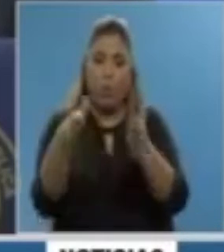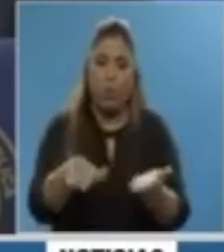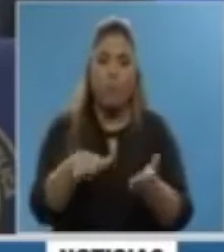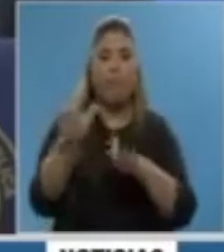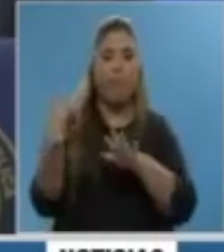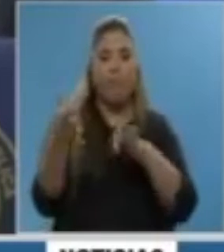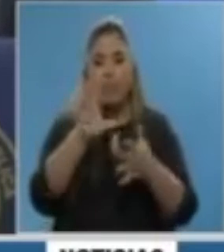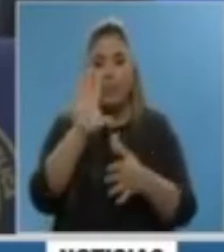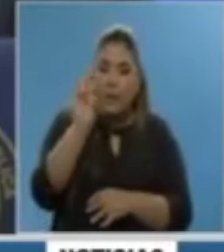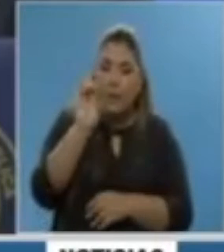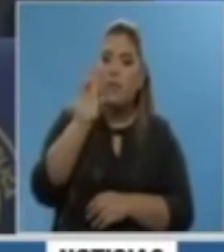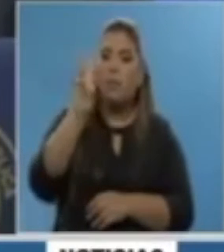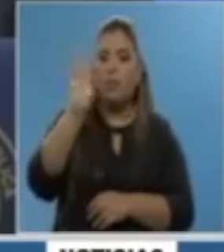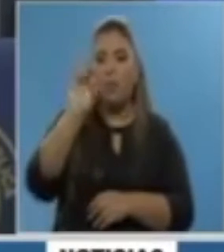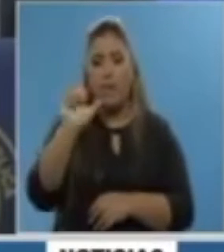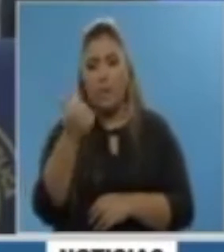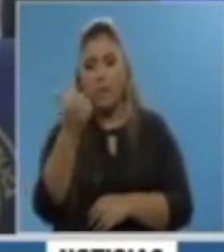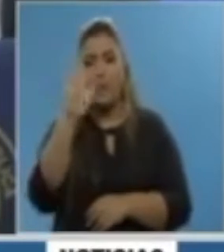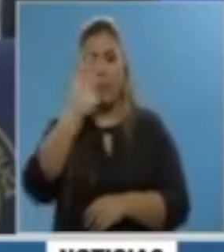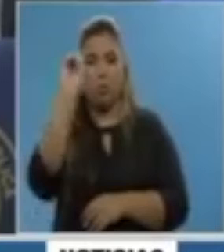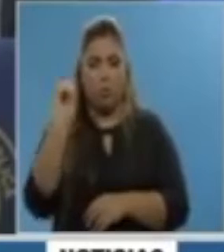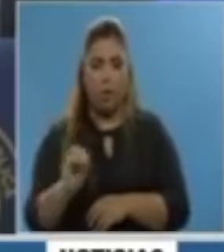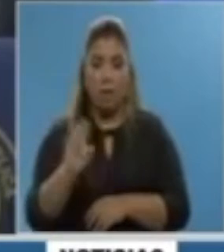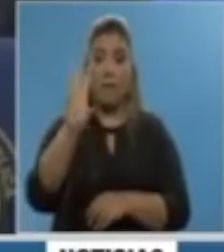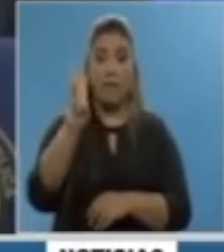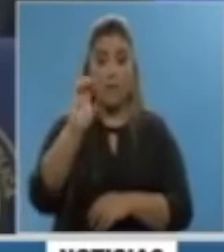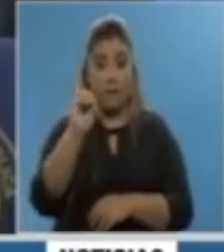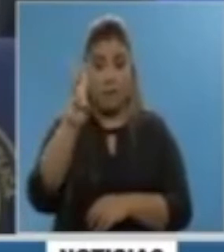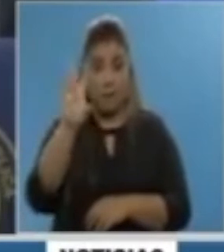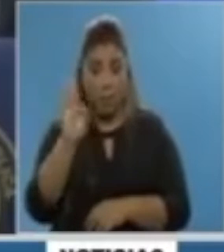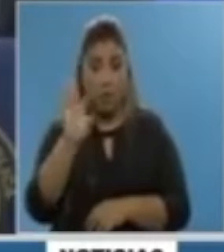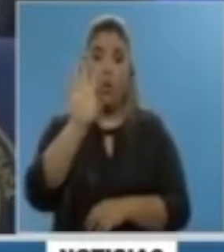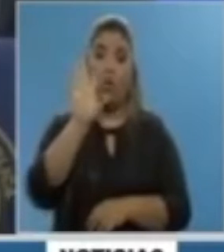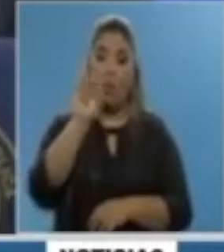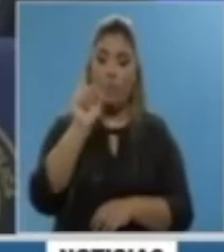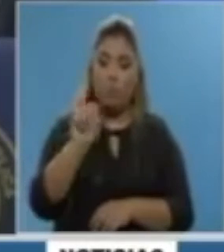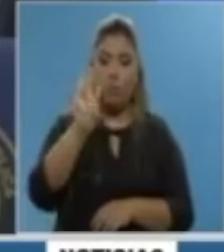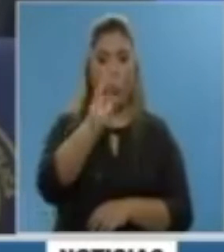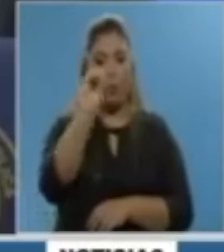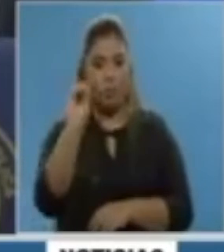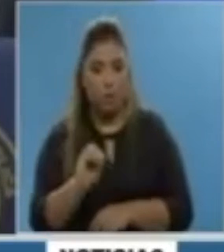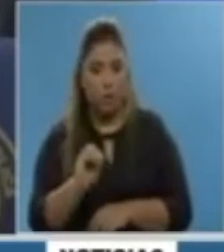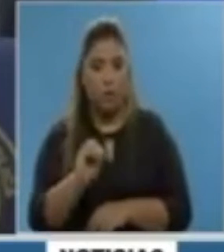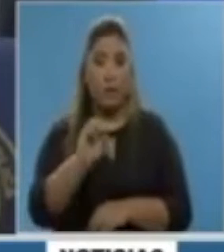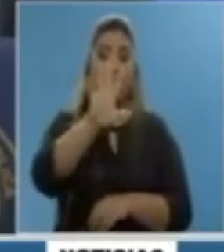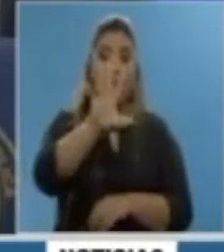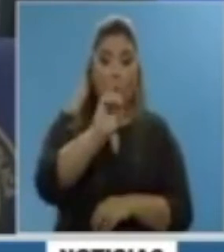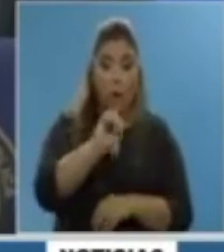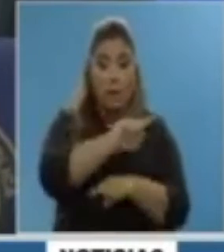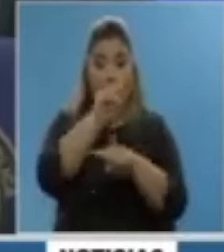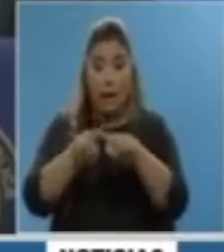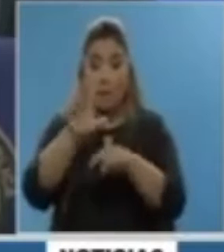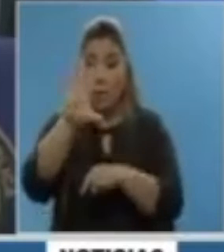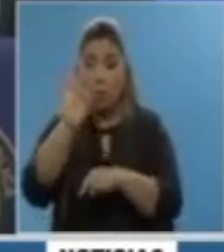es 15.4%, entre 60 y 69 es 9.4%, entre 50 y